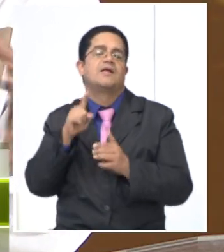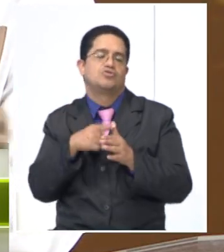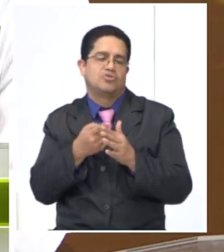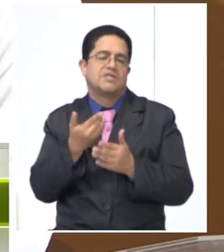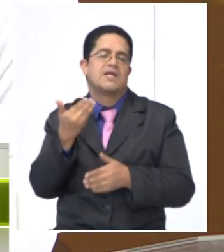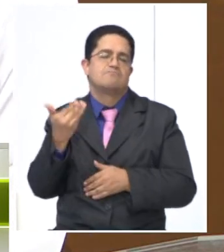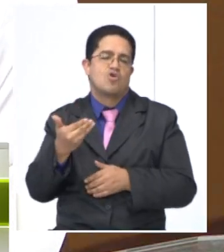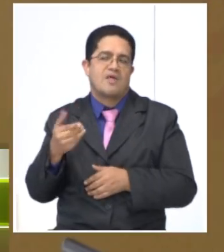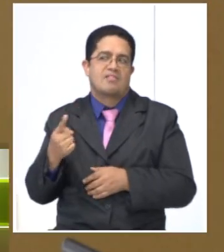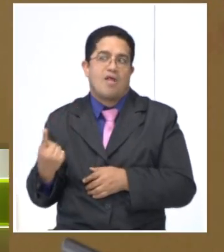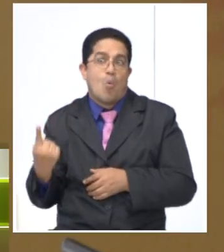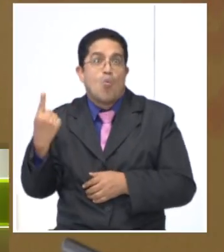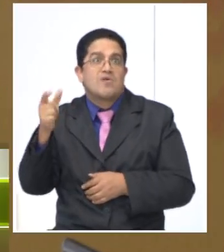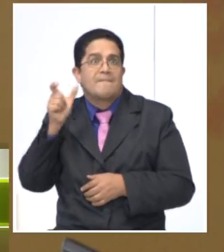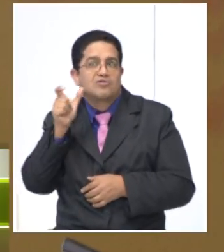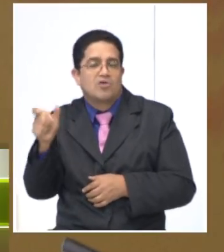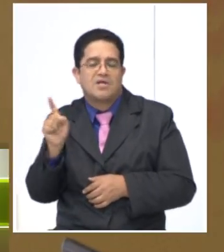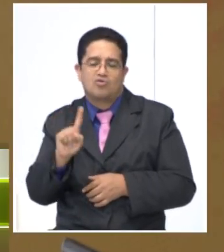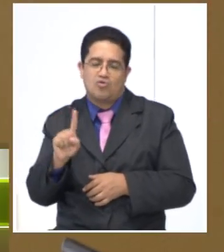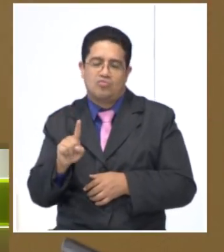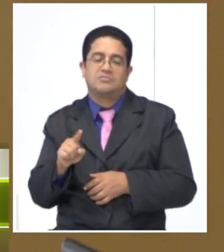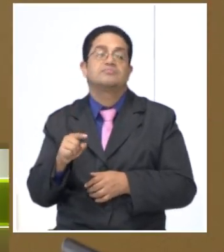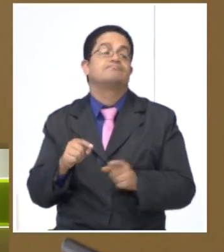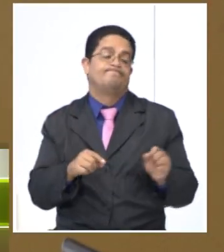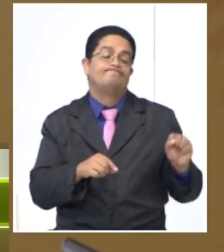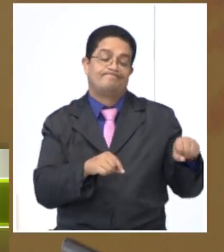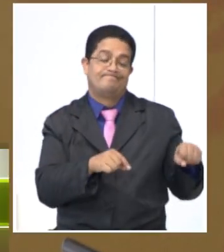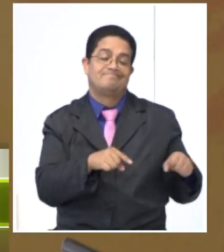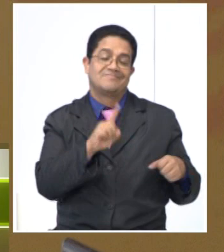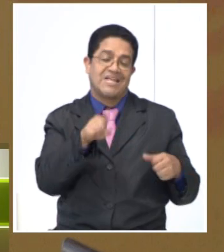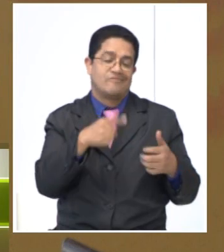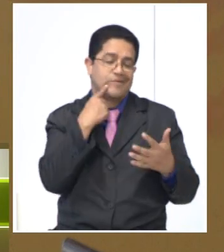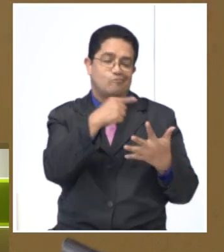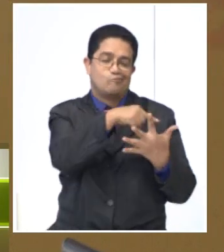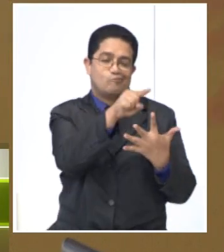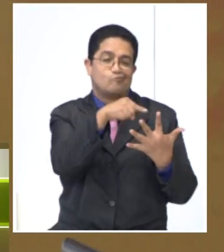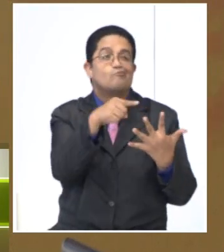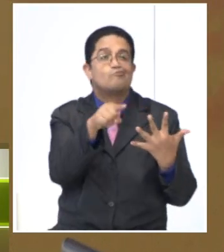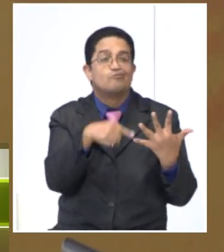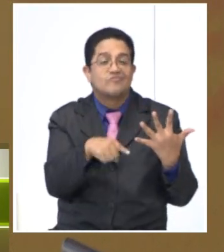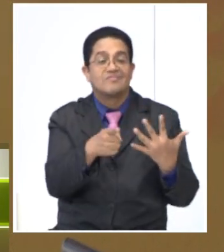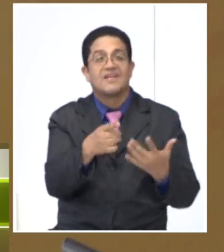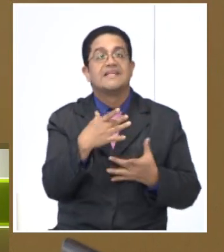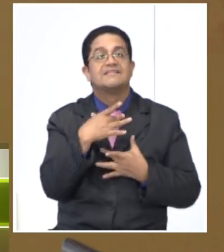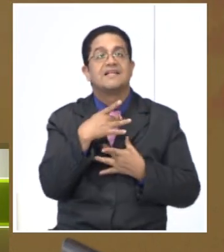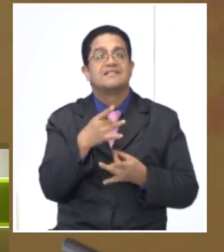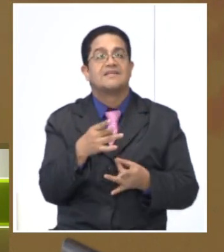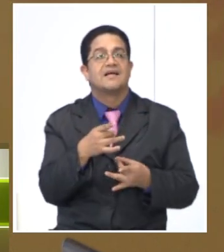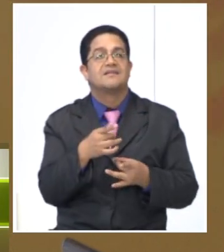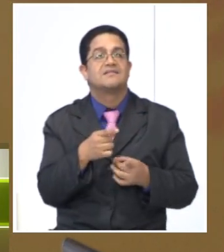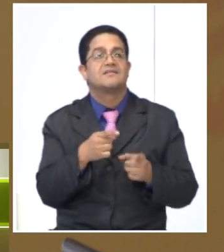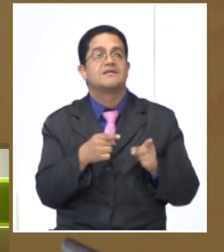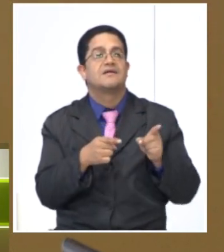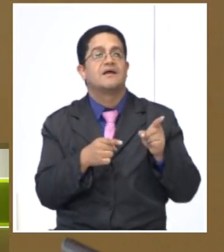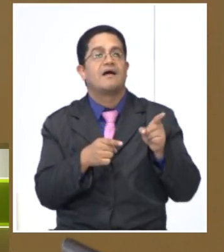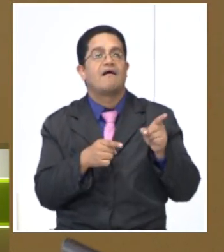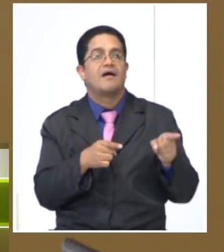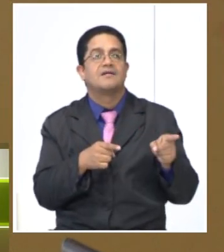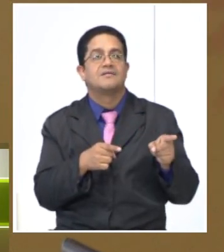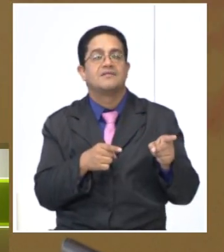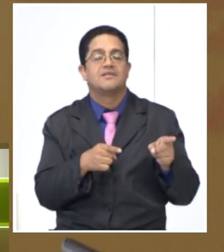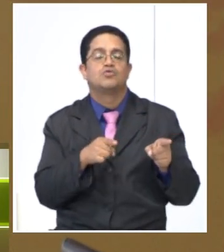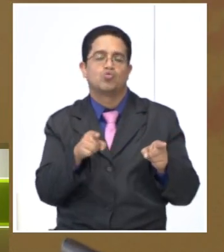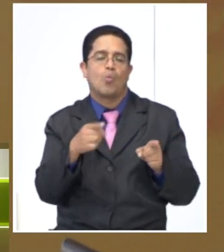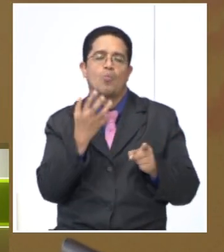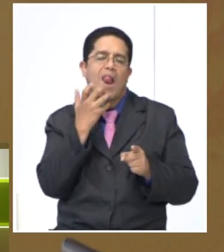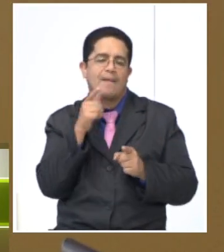¿no? Exactamente, es el tener ese abanico de oportunidades. Una analogía bastante interesante es, Daniela, ¿a quién llamas cuando se te espicha un